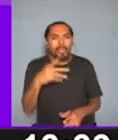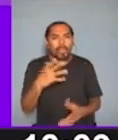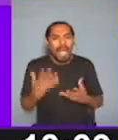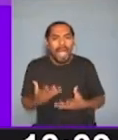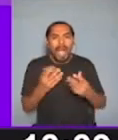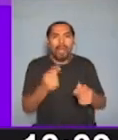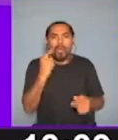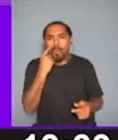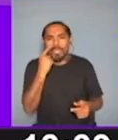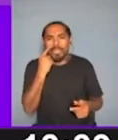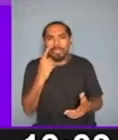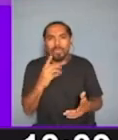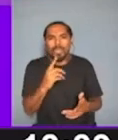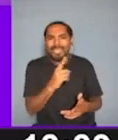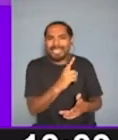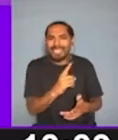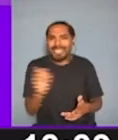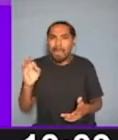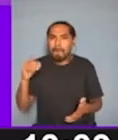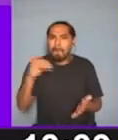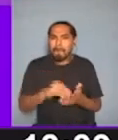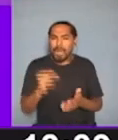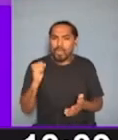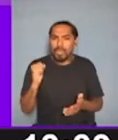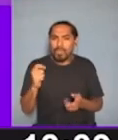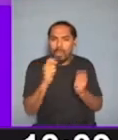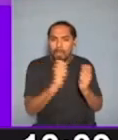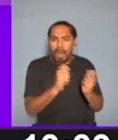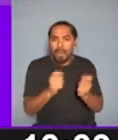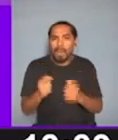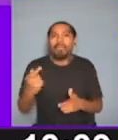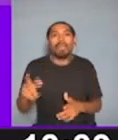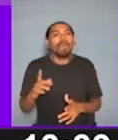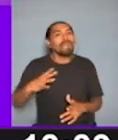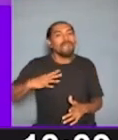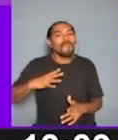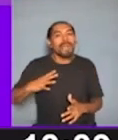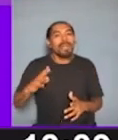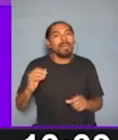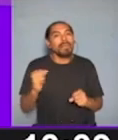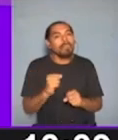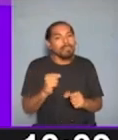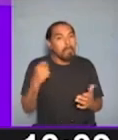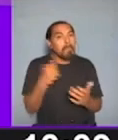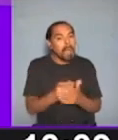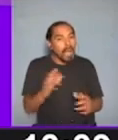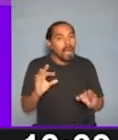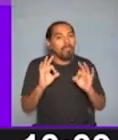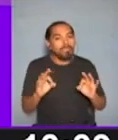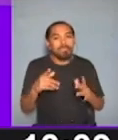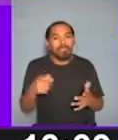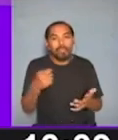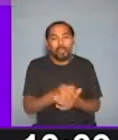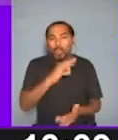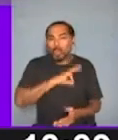pesos y se pretendía que se termine de cancelar antes que finalice febrero con todo el sueldo. Así